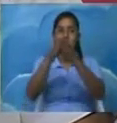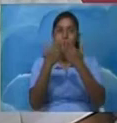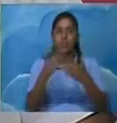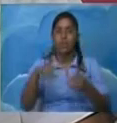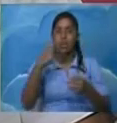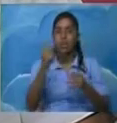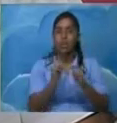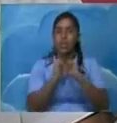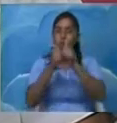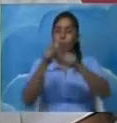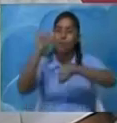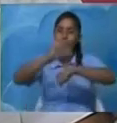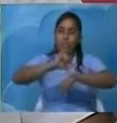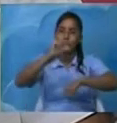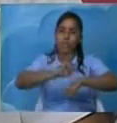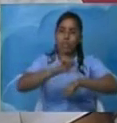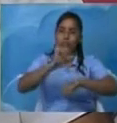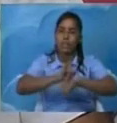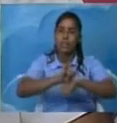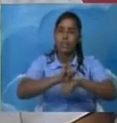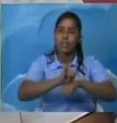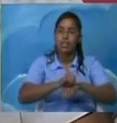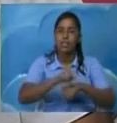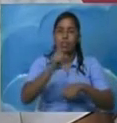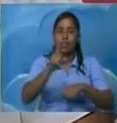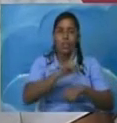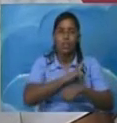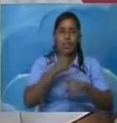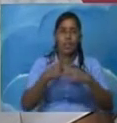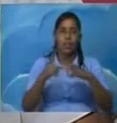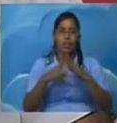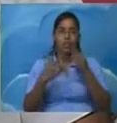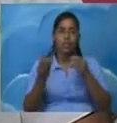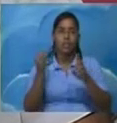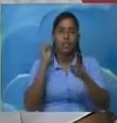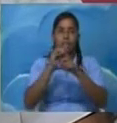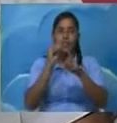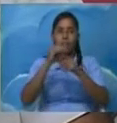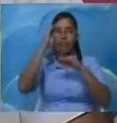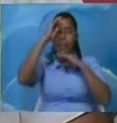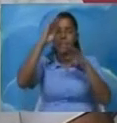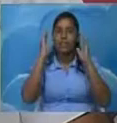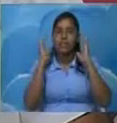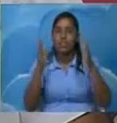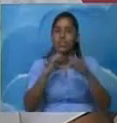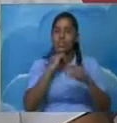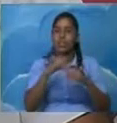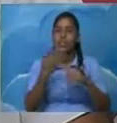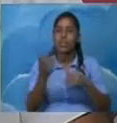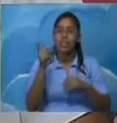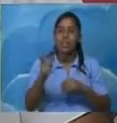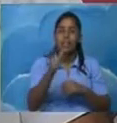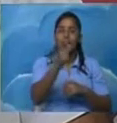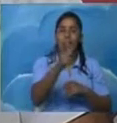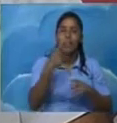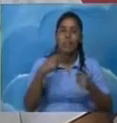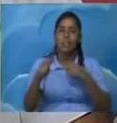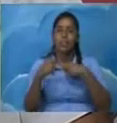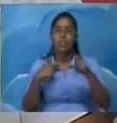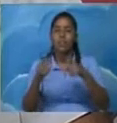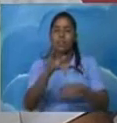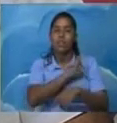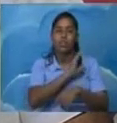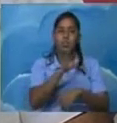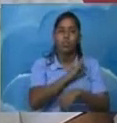cuando comenzó la iglesia primitiva, una de las cosas que le llamaba la atención era que la gente vendía sus